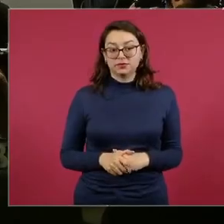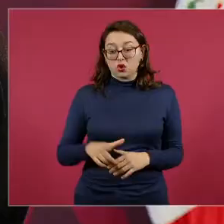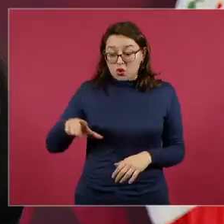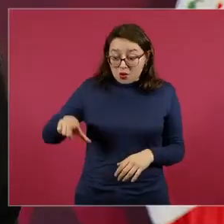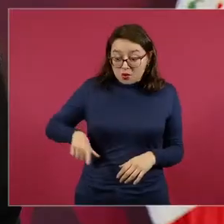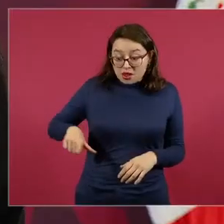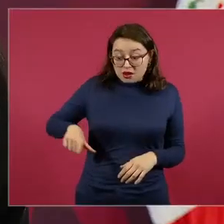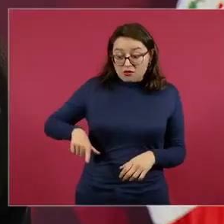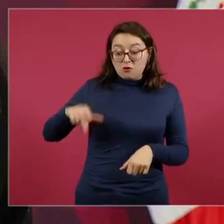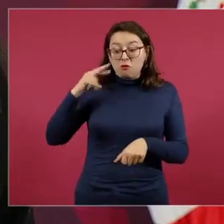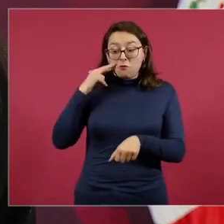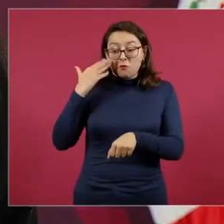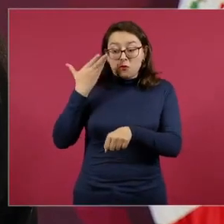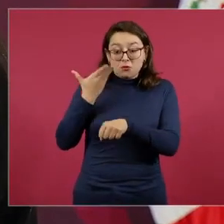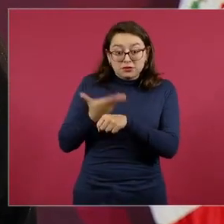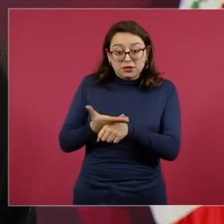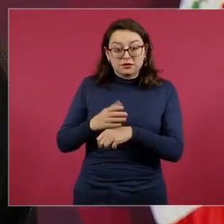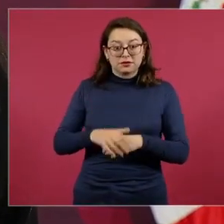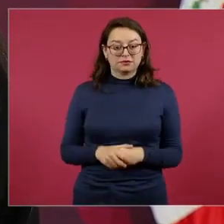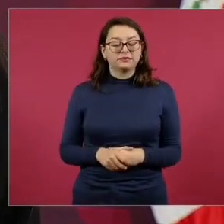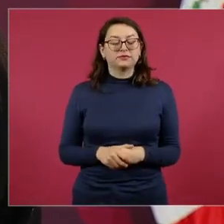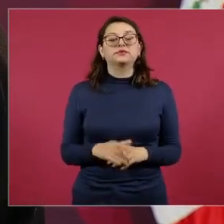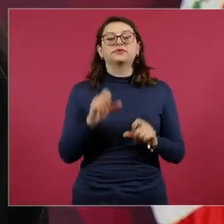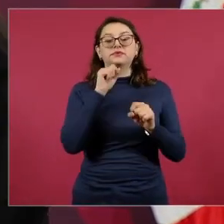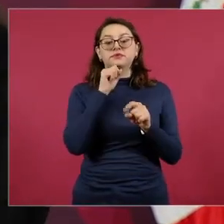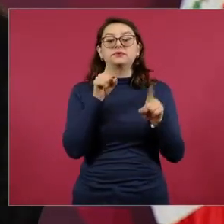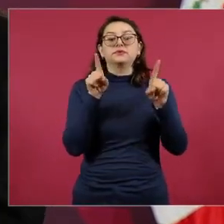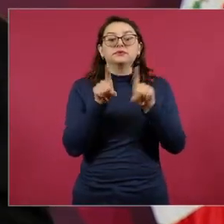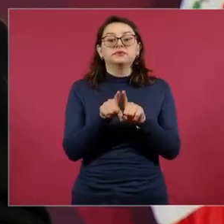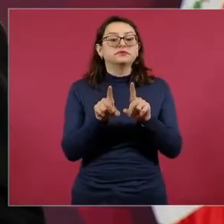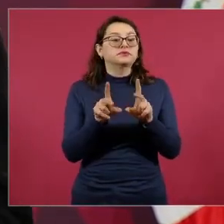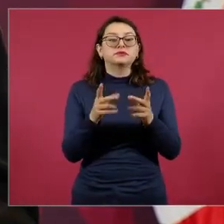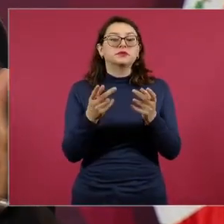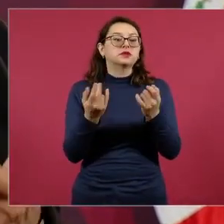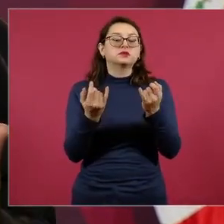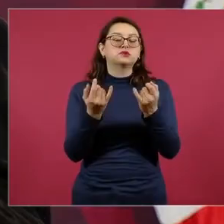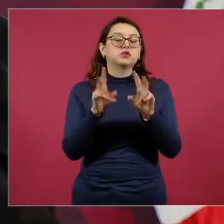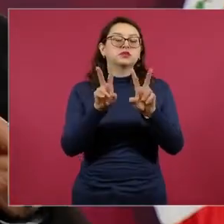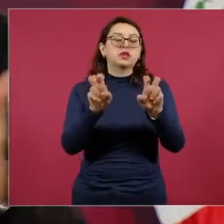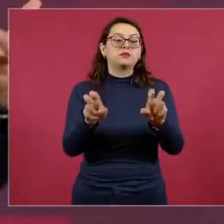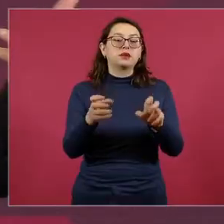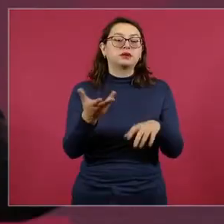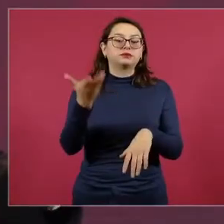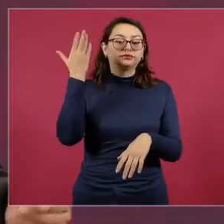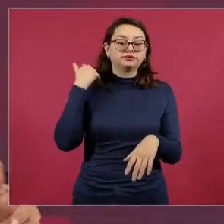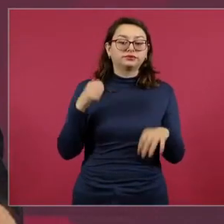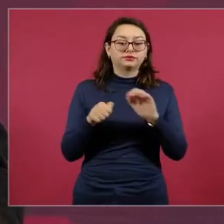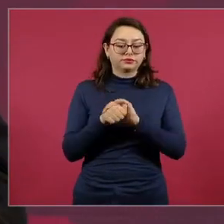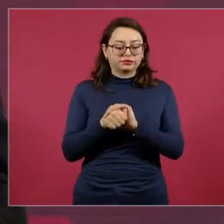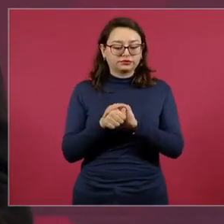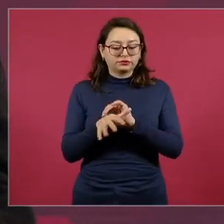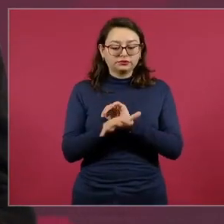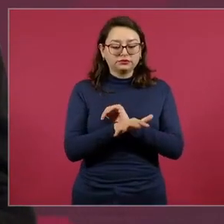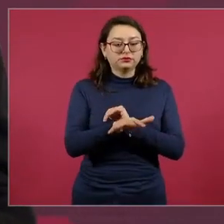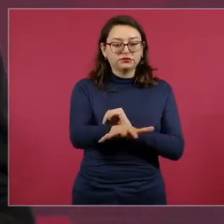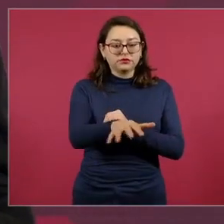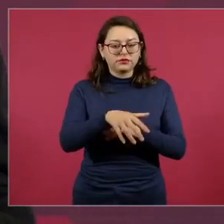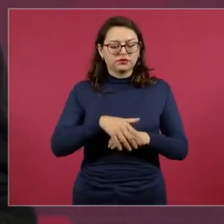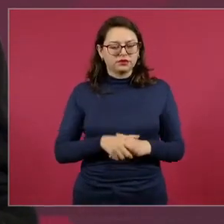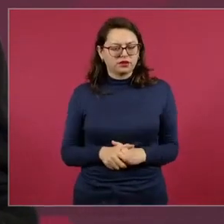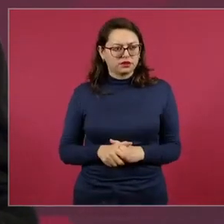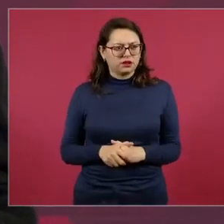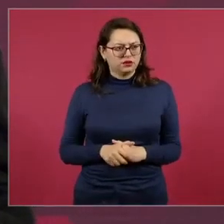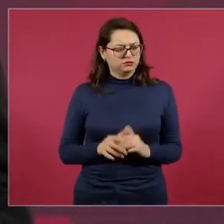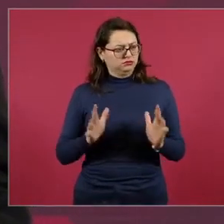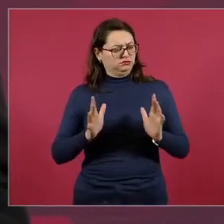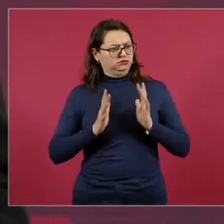que ese es otro asunto, pues eran los que dominaban, tenían